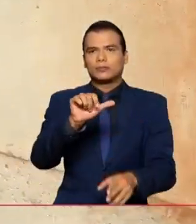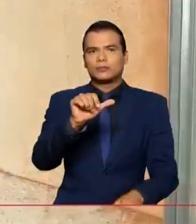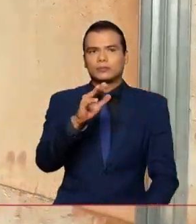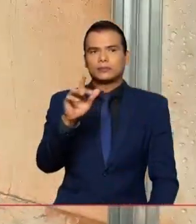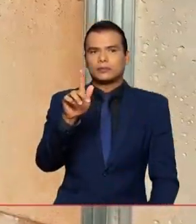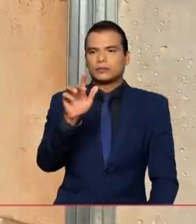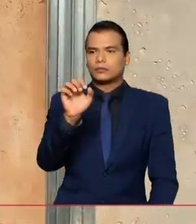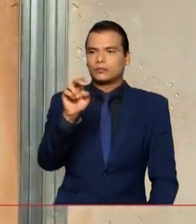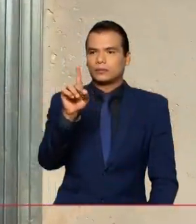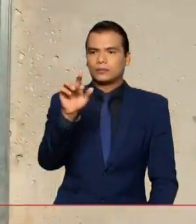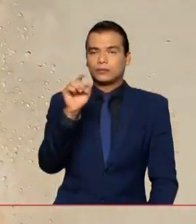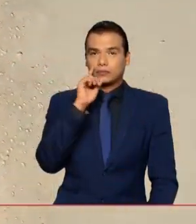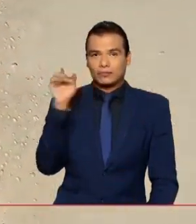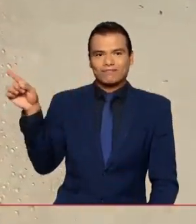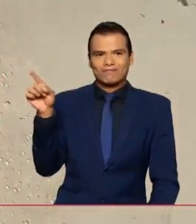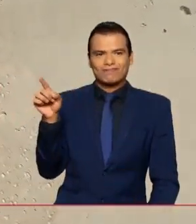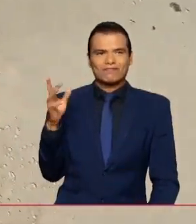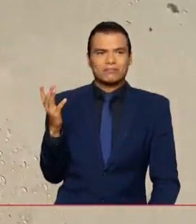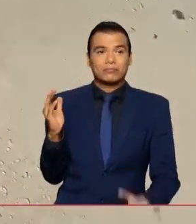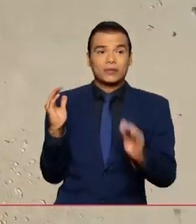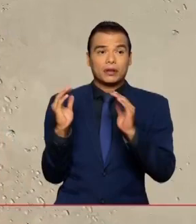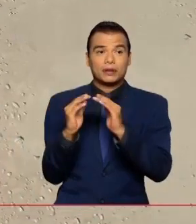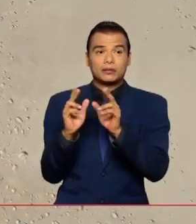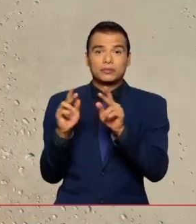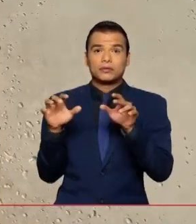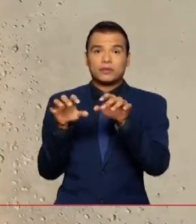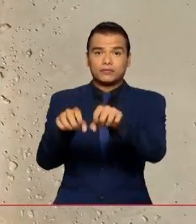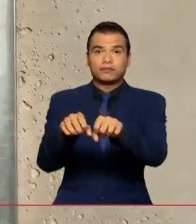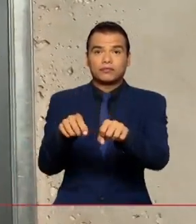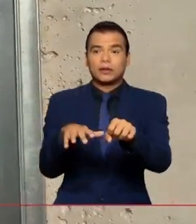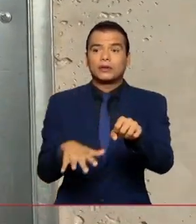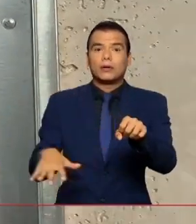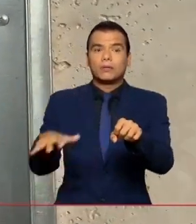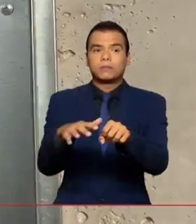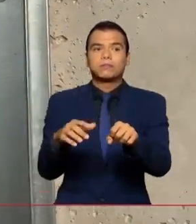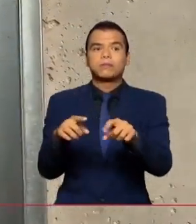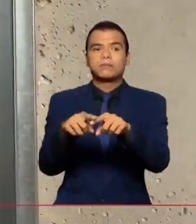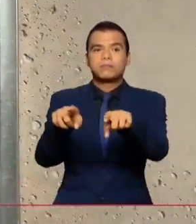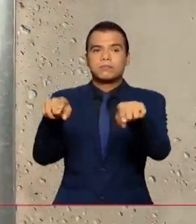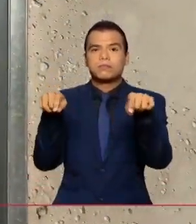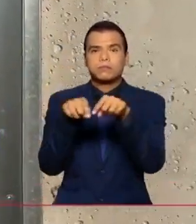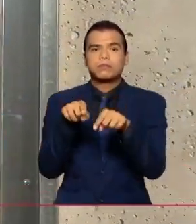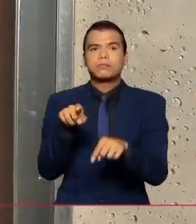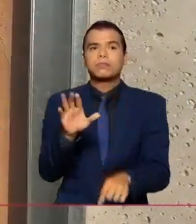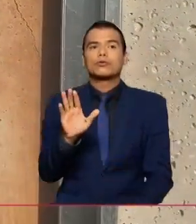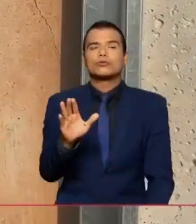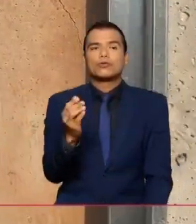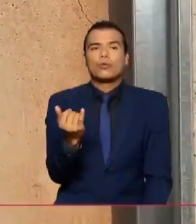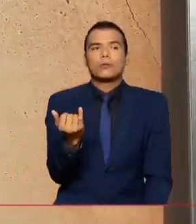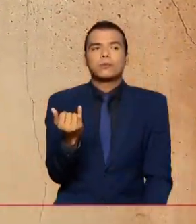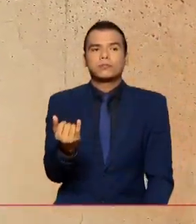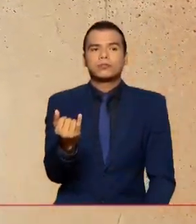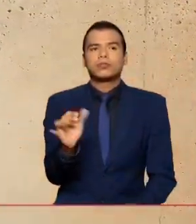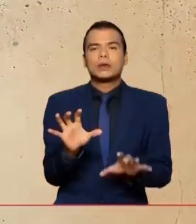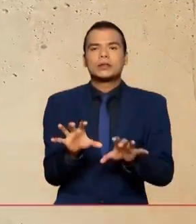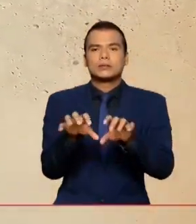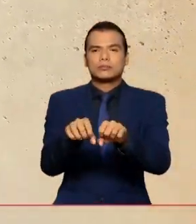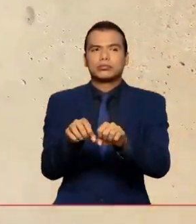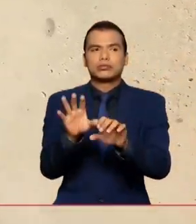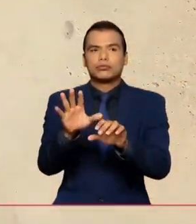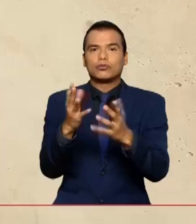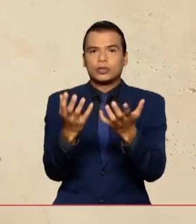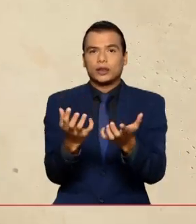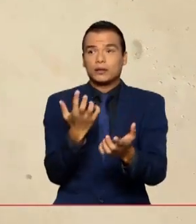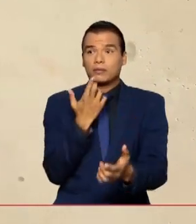Esta es una casa prefabricada que ya habrían construido personas que intentarían invadir este terreno. Esta es